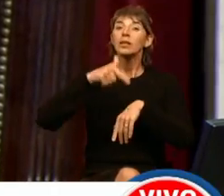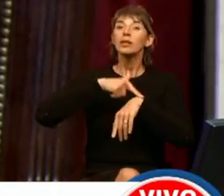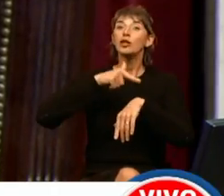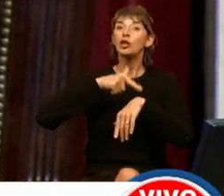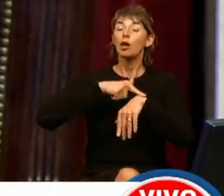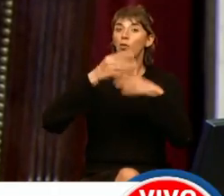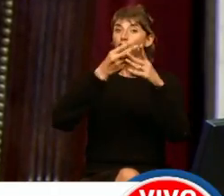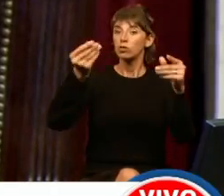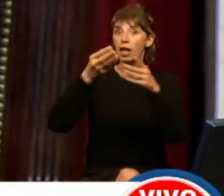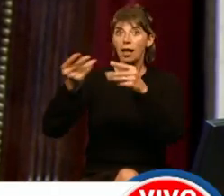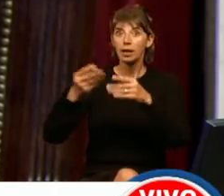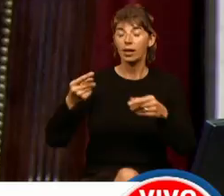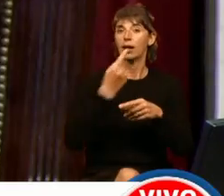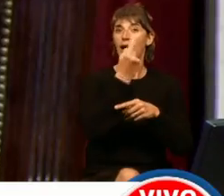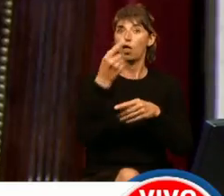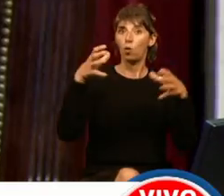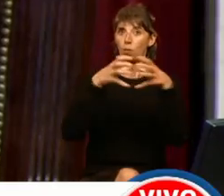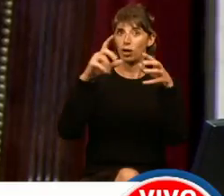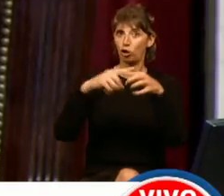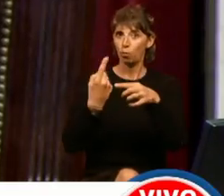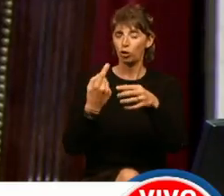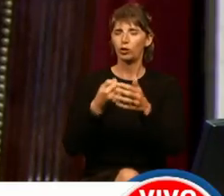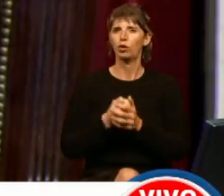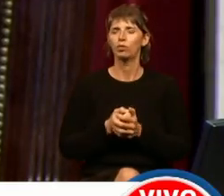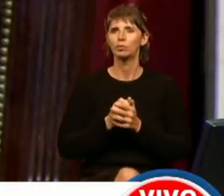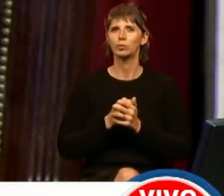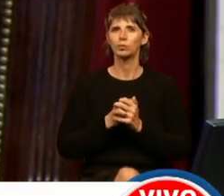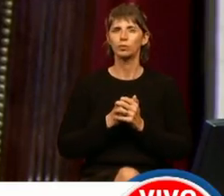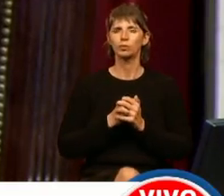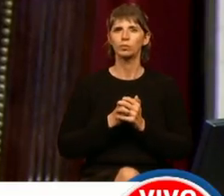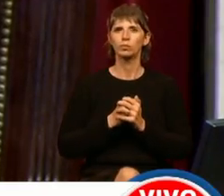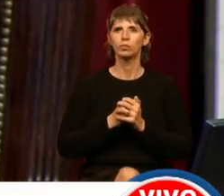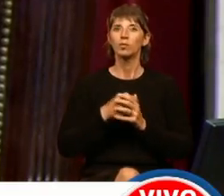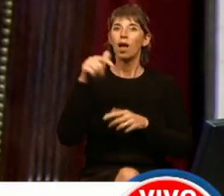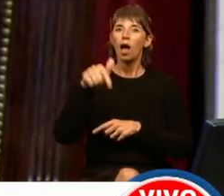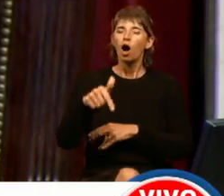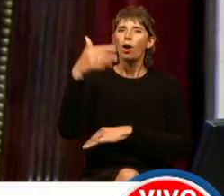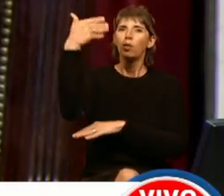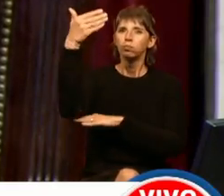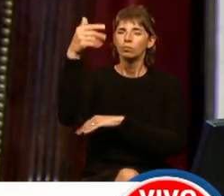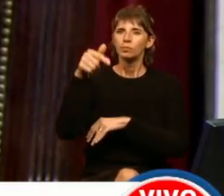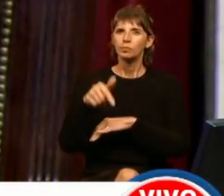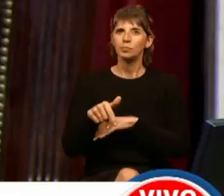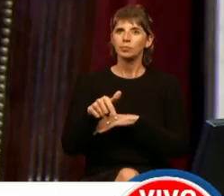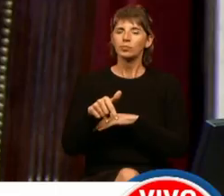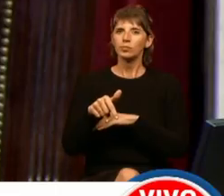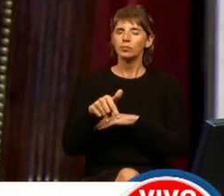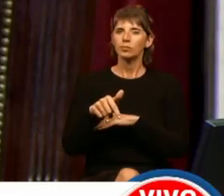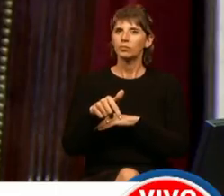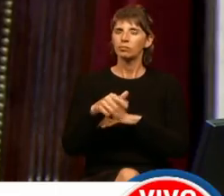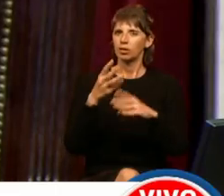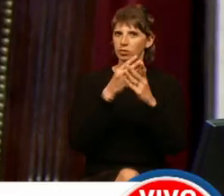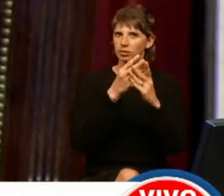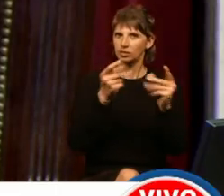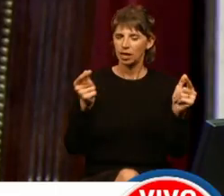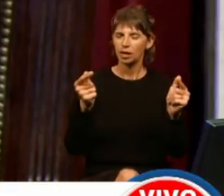cierre de cada uno de los bloques e inter bloques en uso de la palabra y para su cierre el